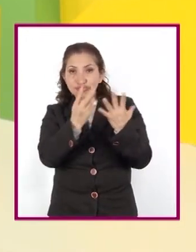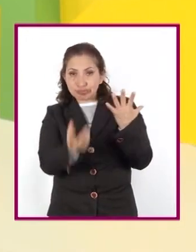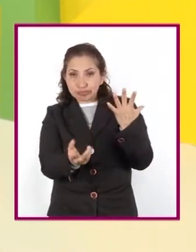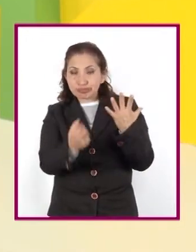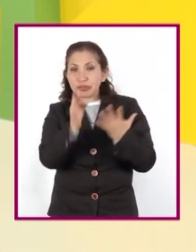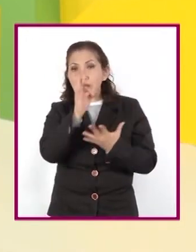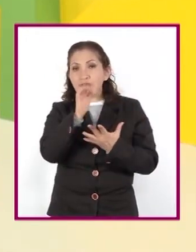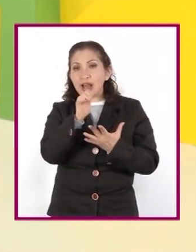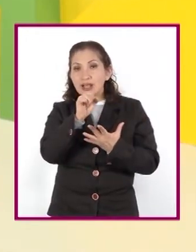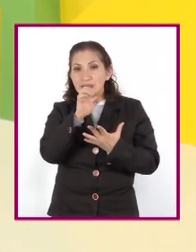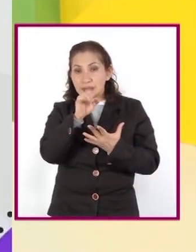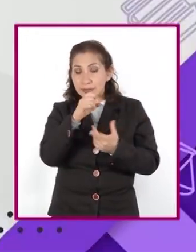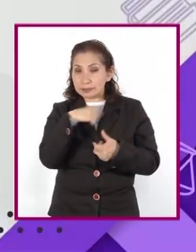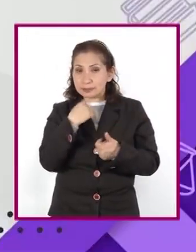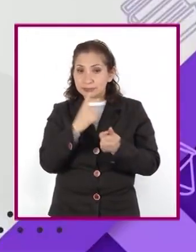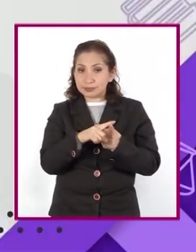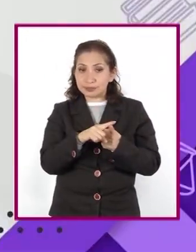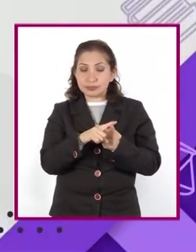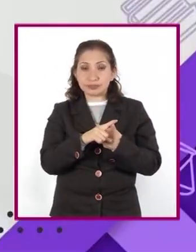las cuales son: